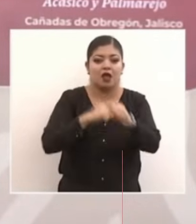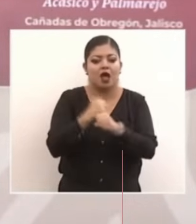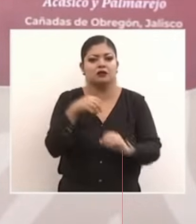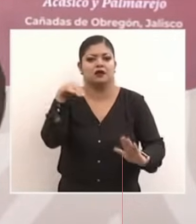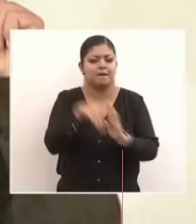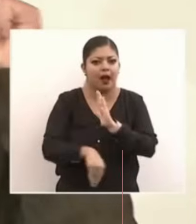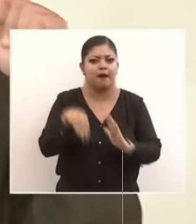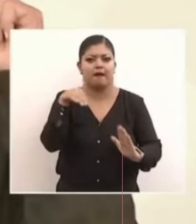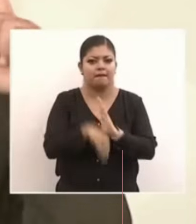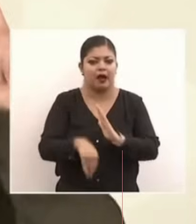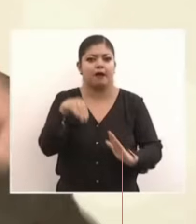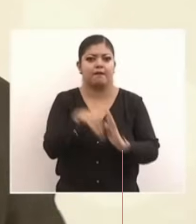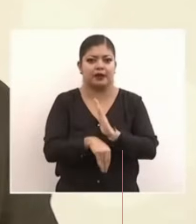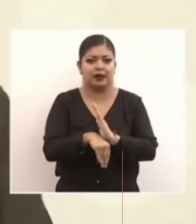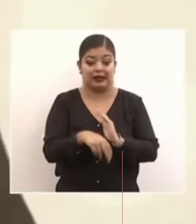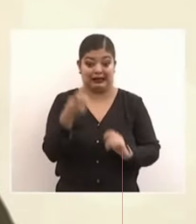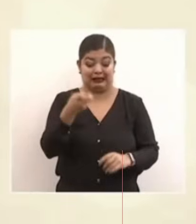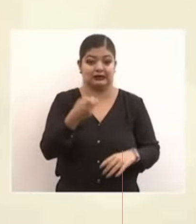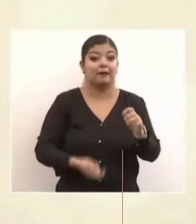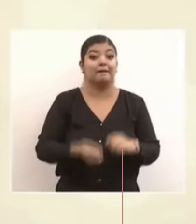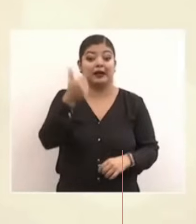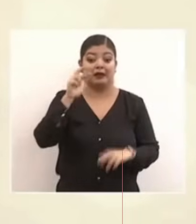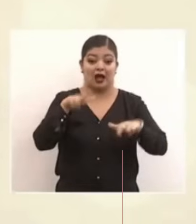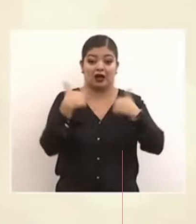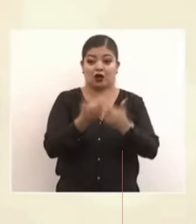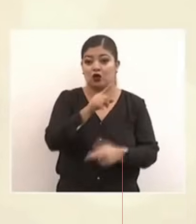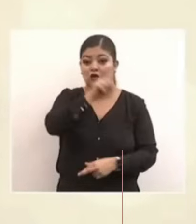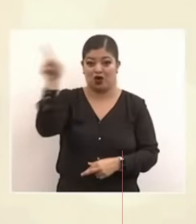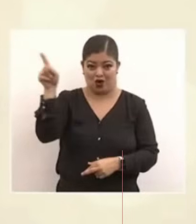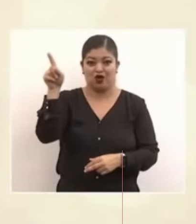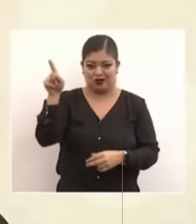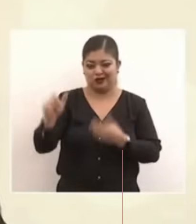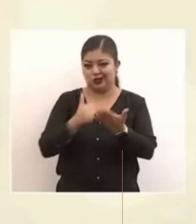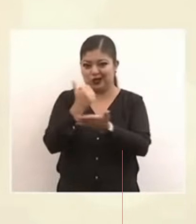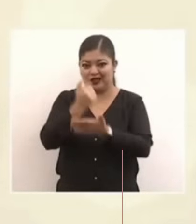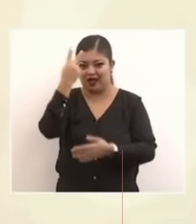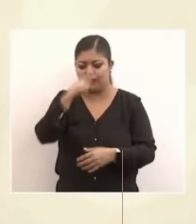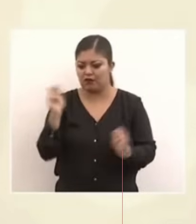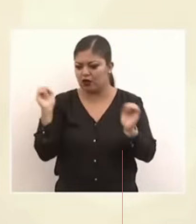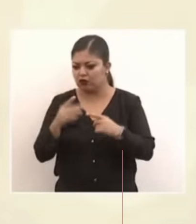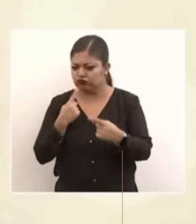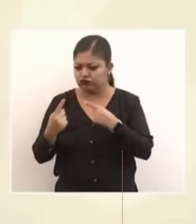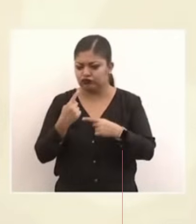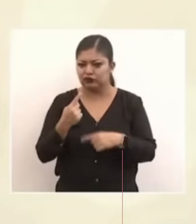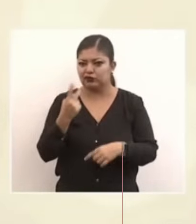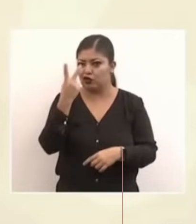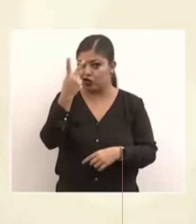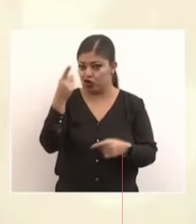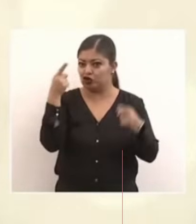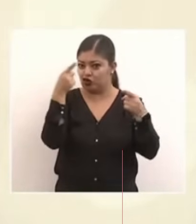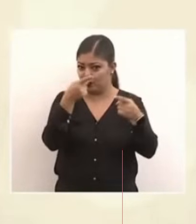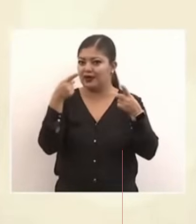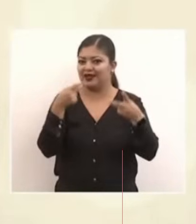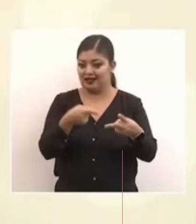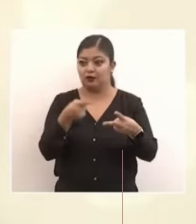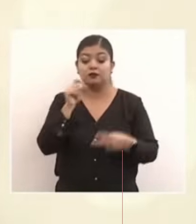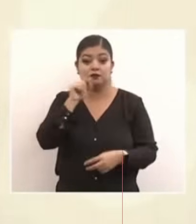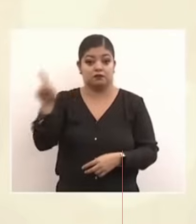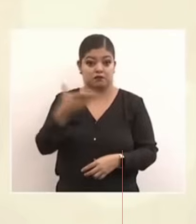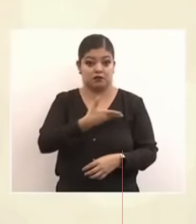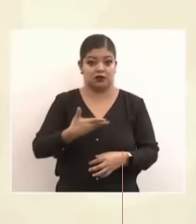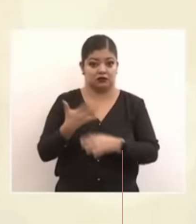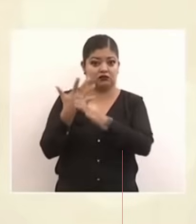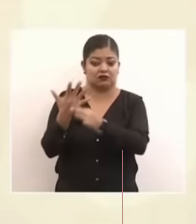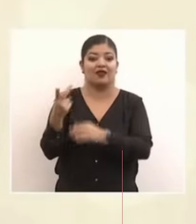Y en la primera reunión que tuvimos en Palacio, planteamos 2 grandes objetivos. El presidente lo dijo con justicia: había